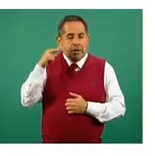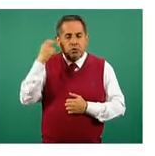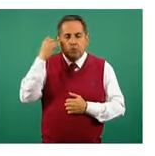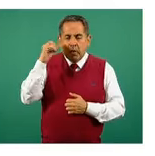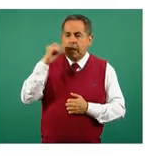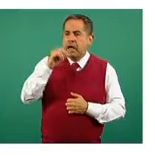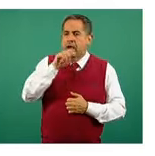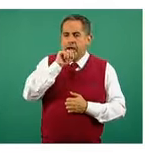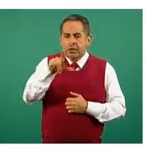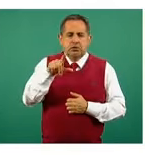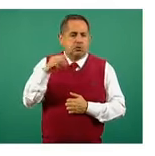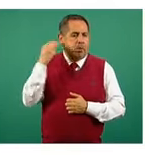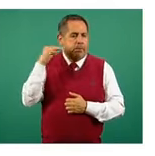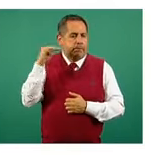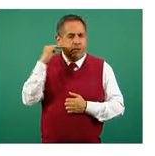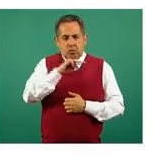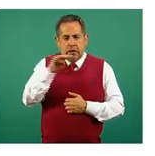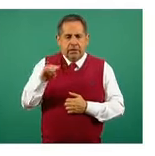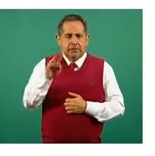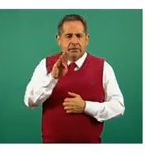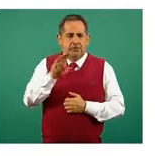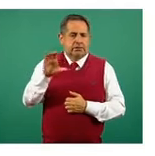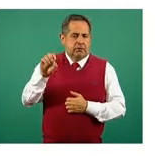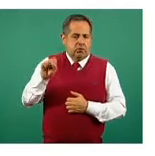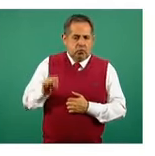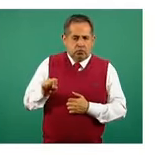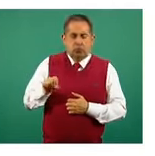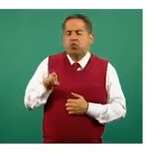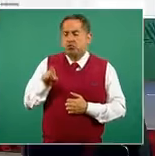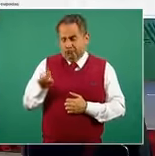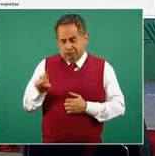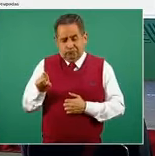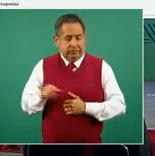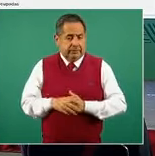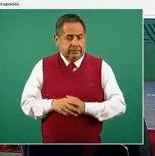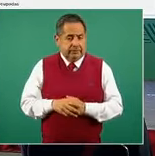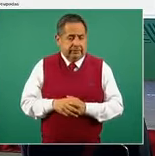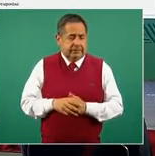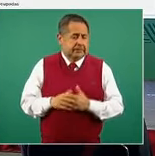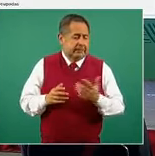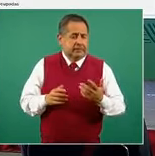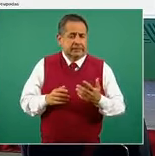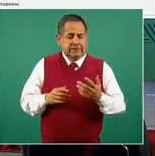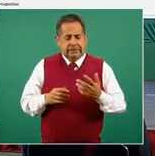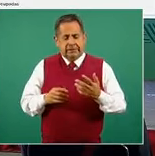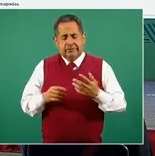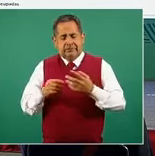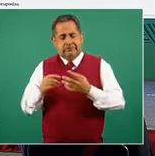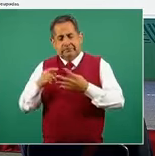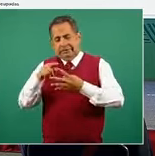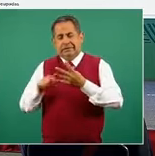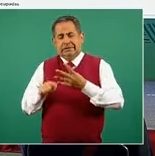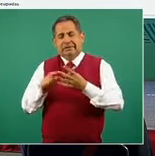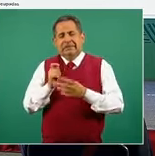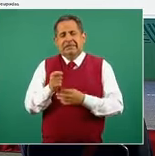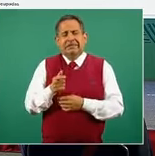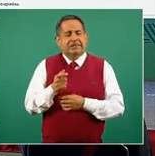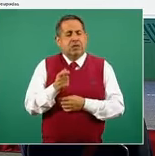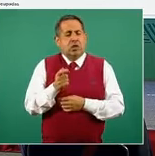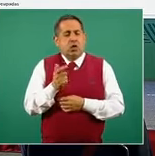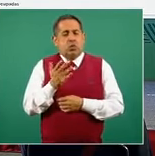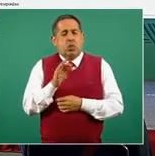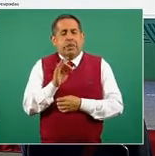Oaxaca, Jalisco, Michoacán y Baja California Sur. Los últimos 4, pues básicamente apenas cruzando esta